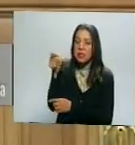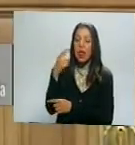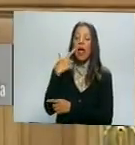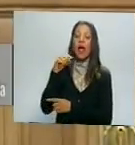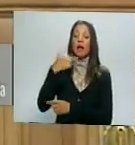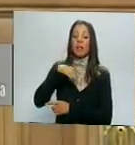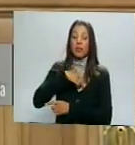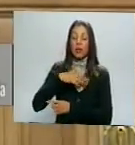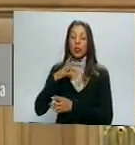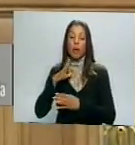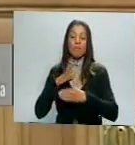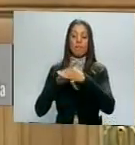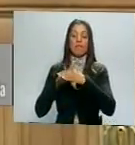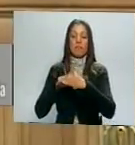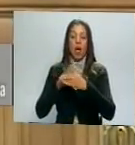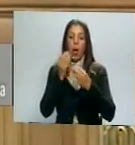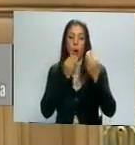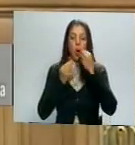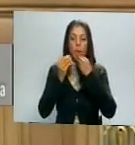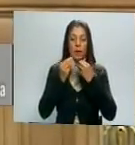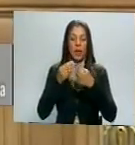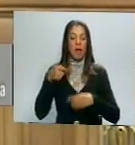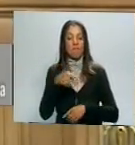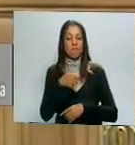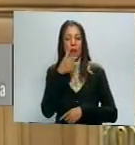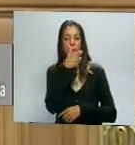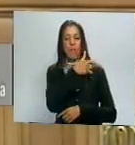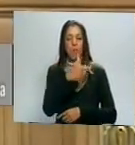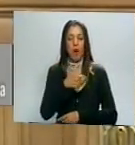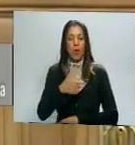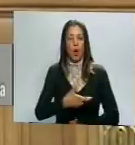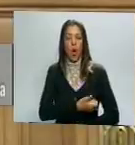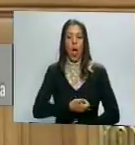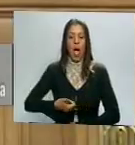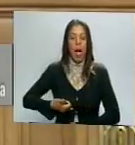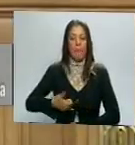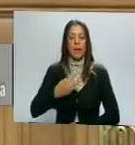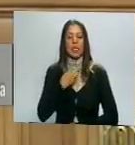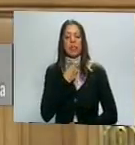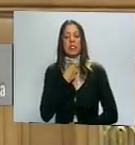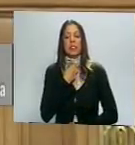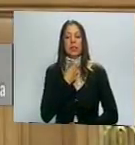bloquearan y no tuviéramos acceso a nada, atacar al pueblo por el estómago, por la comida,